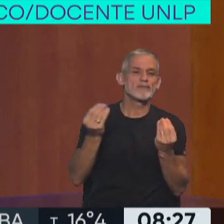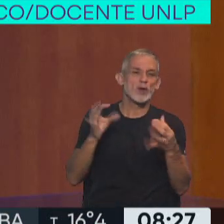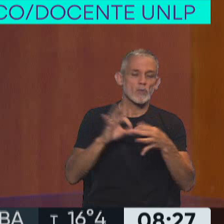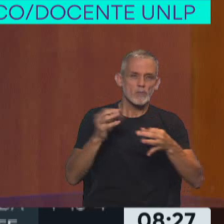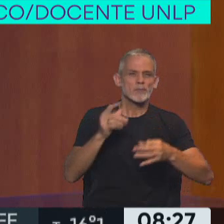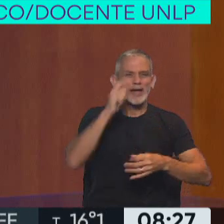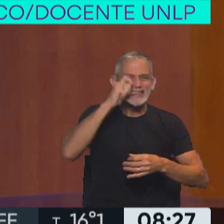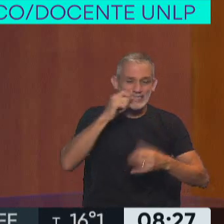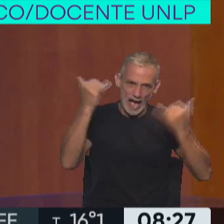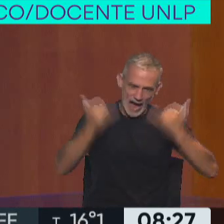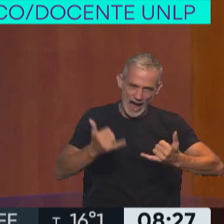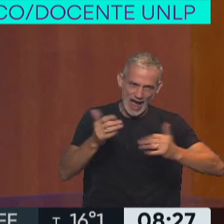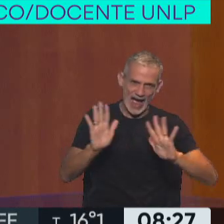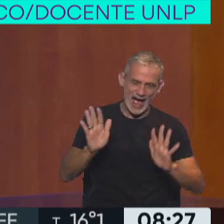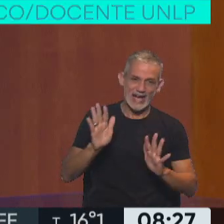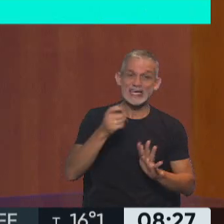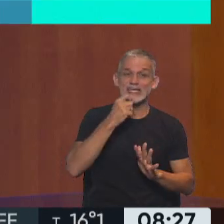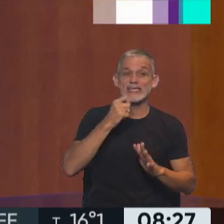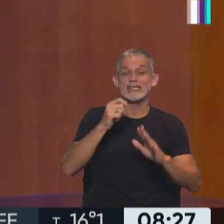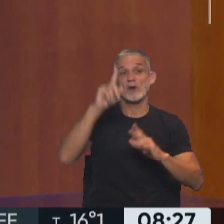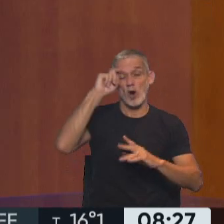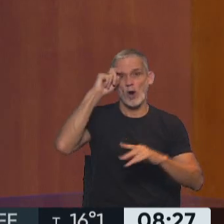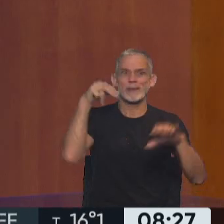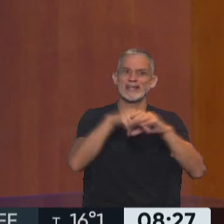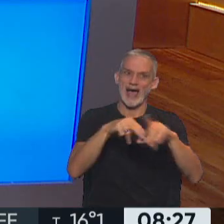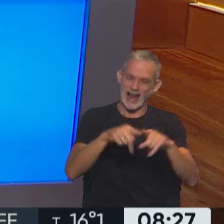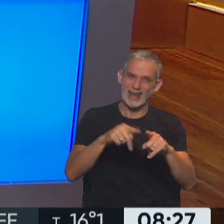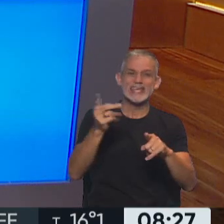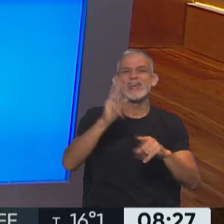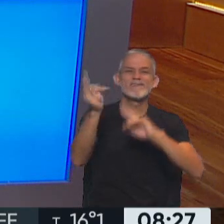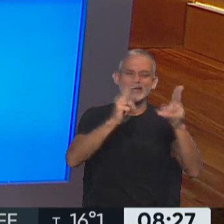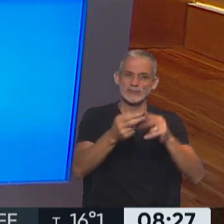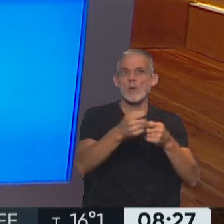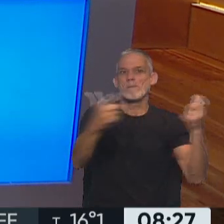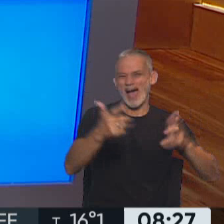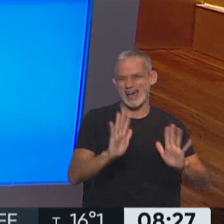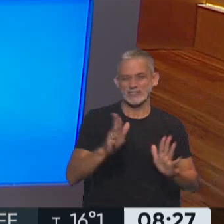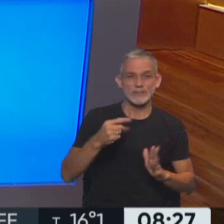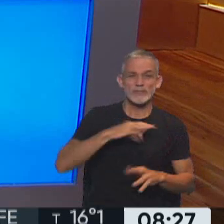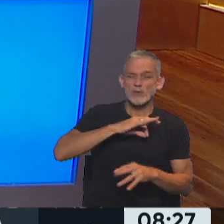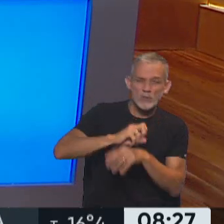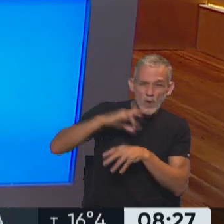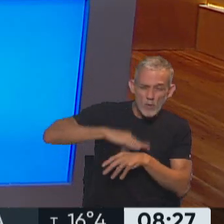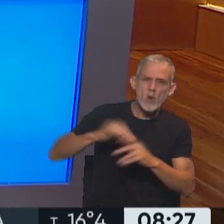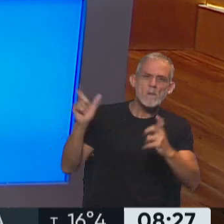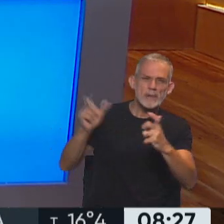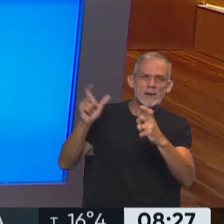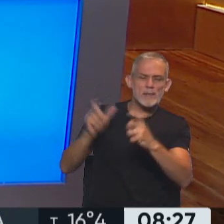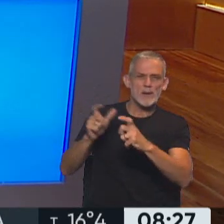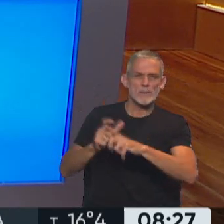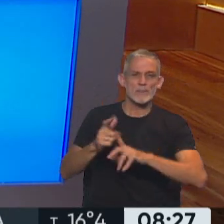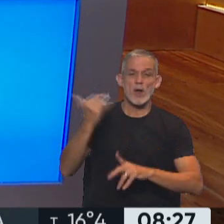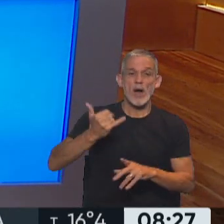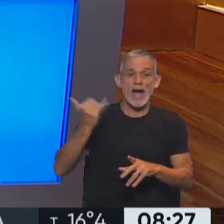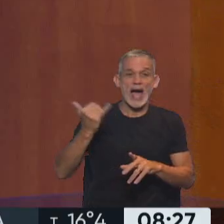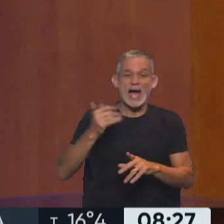los testeos. Sobre todo con terapias, ¿no? con hospitalizaciones y fallecidos. O sea, los casos vienen bajando, es cierto. Pero hay